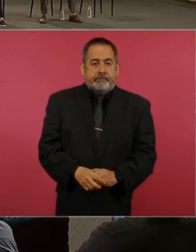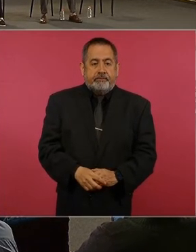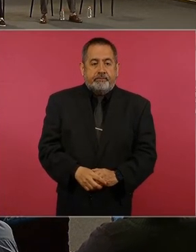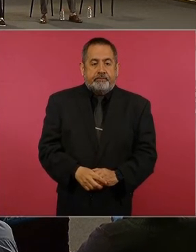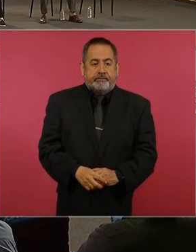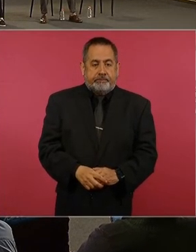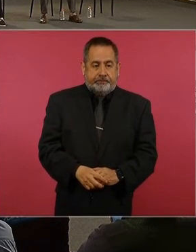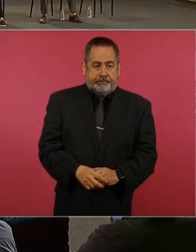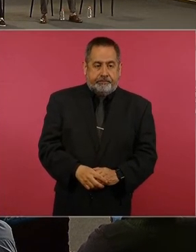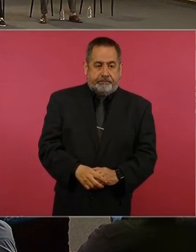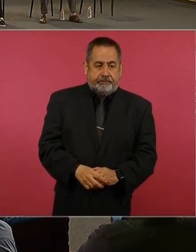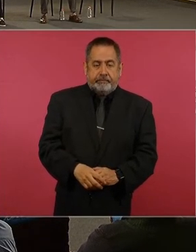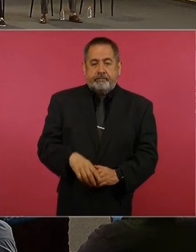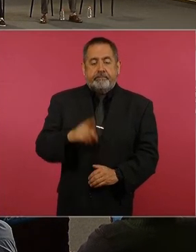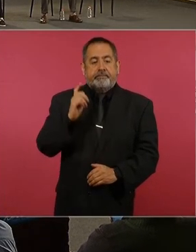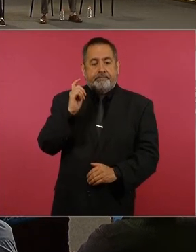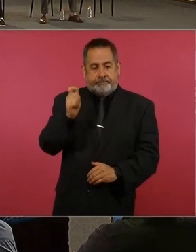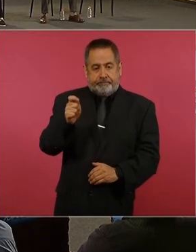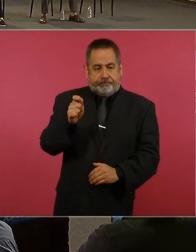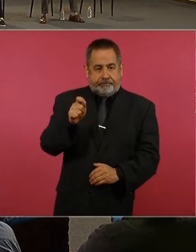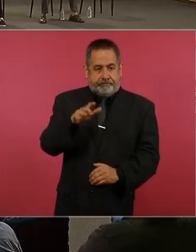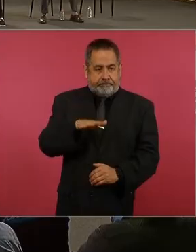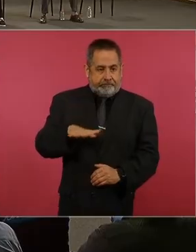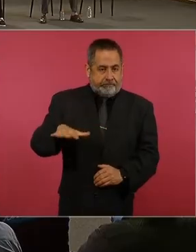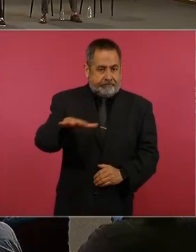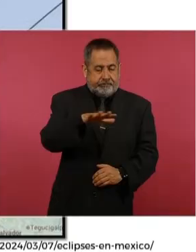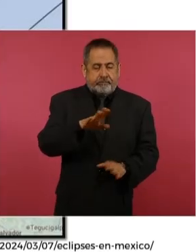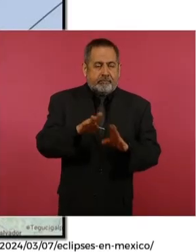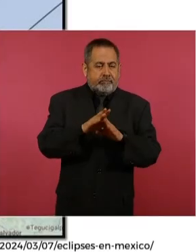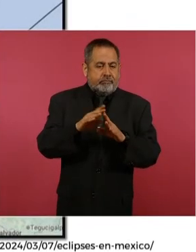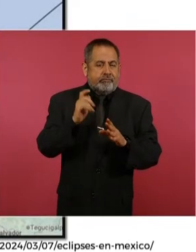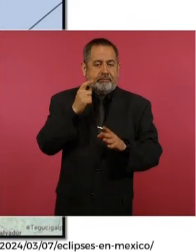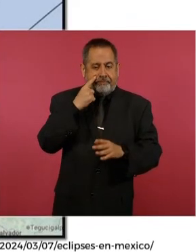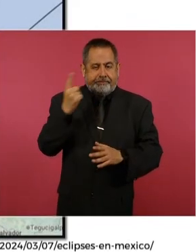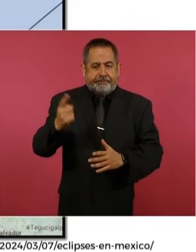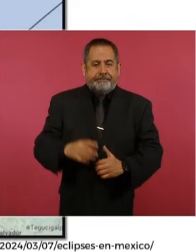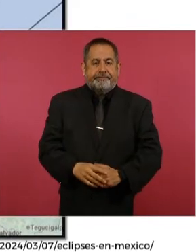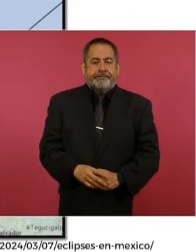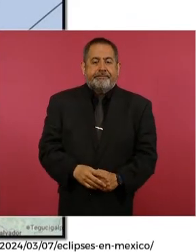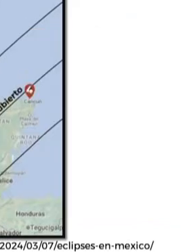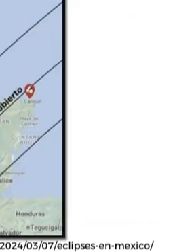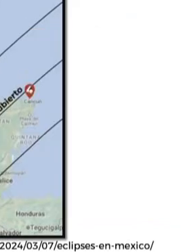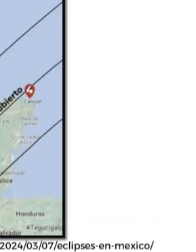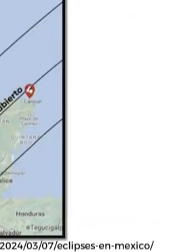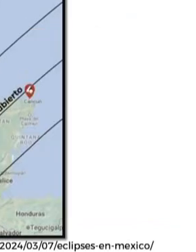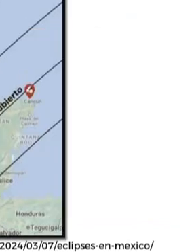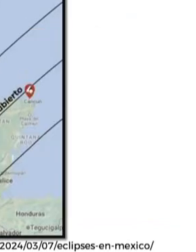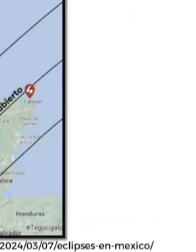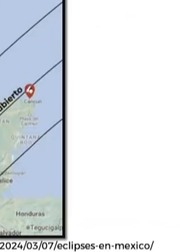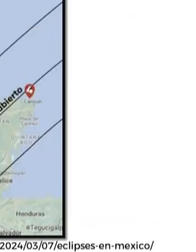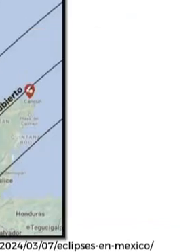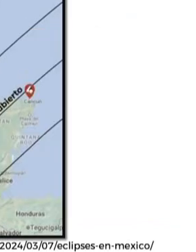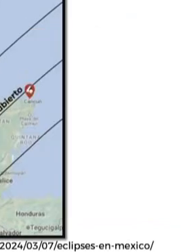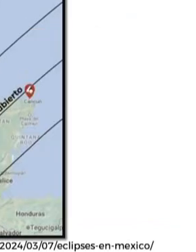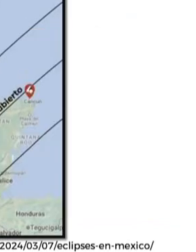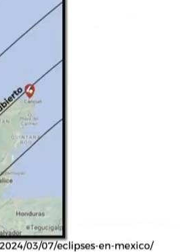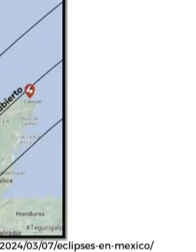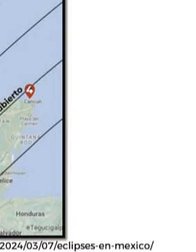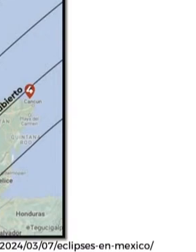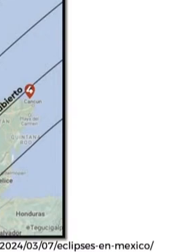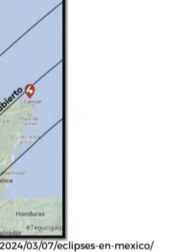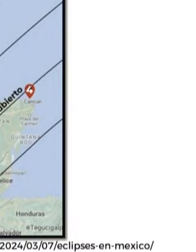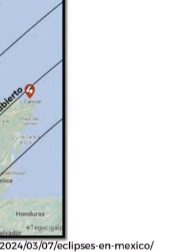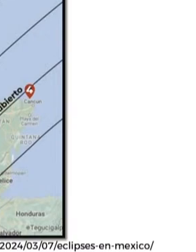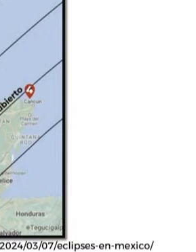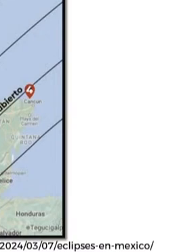Esta es la franja de totalidad. Y aquí en esta diapositiva ustedes pueden ver,